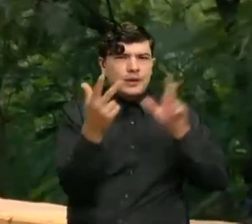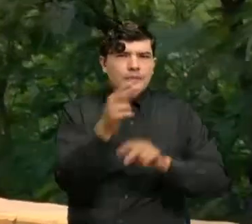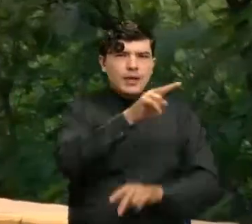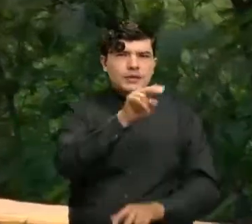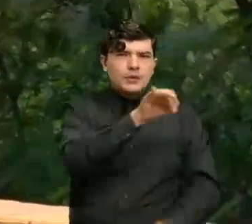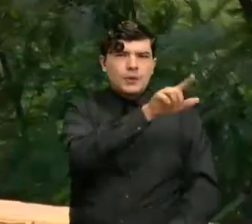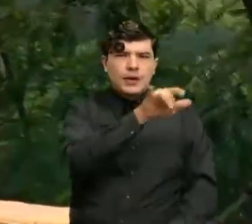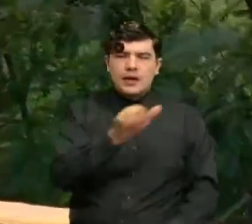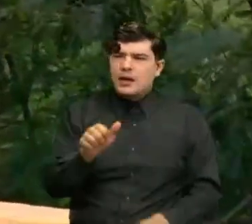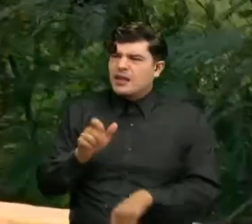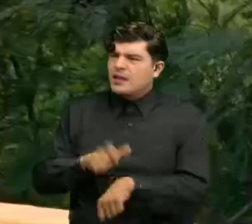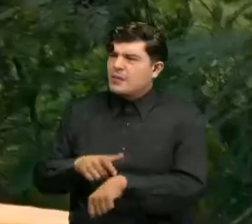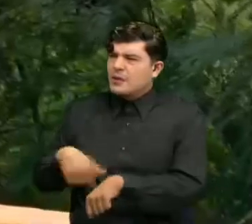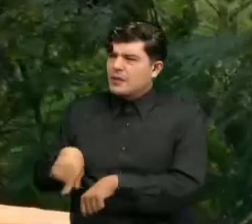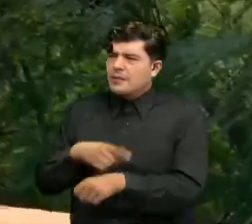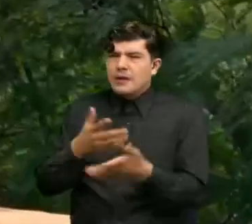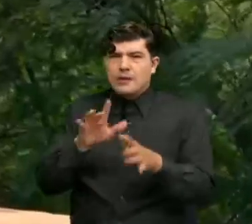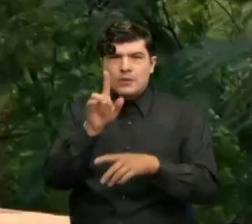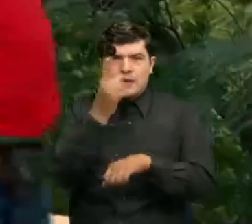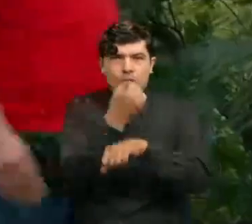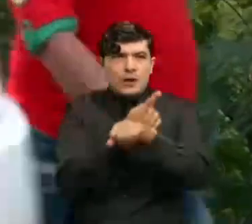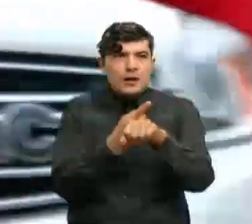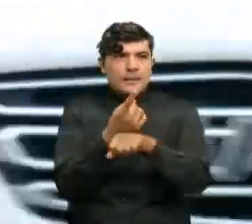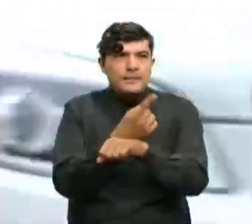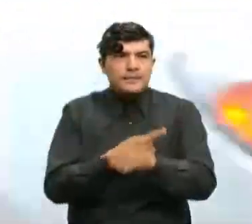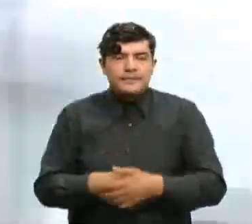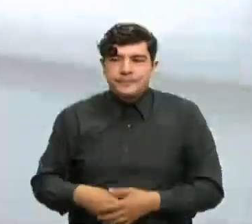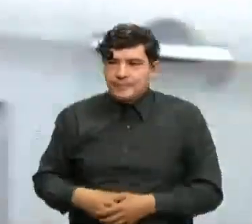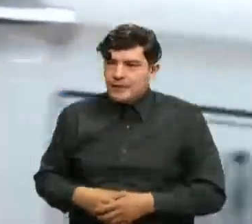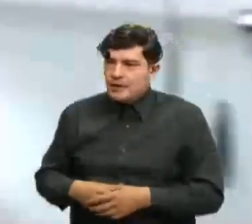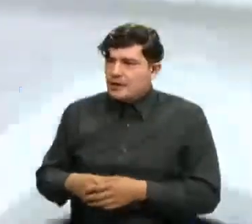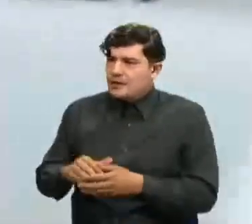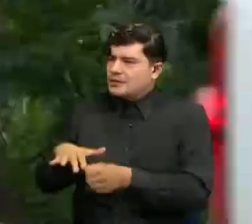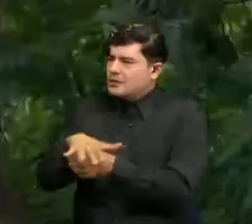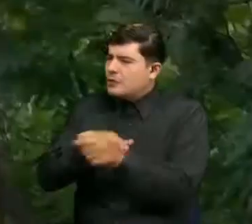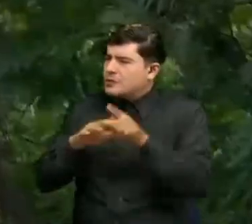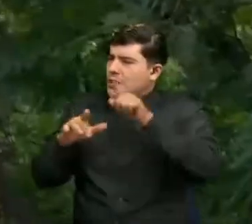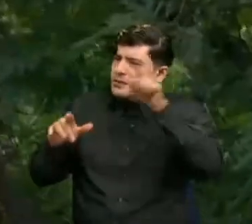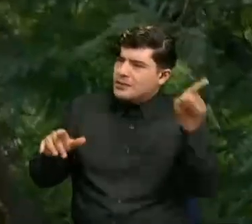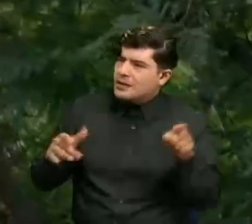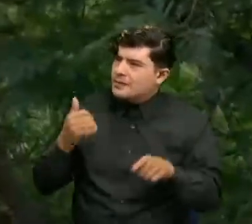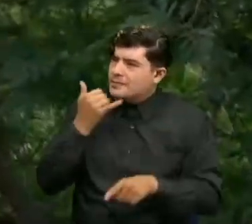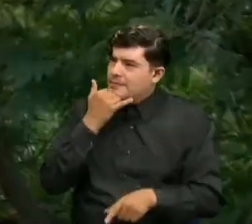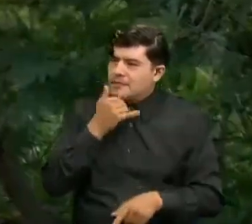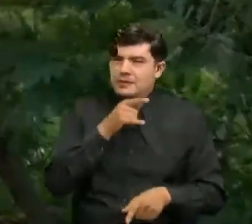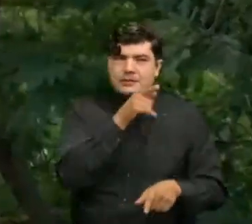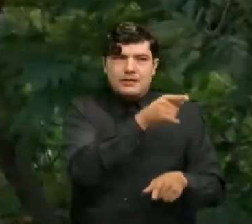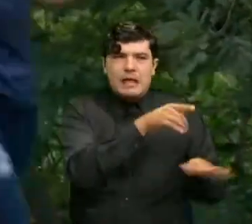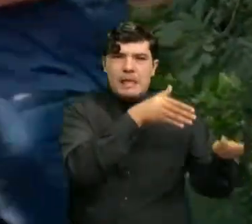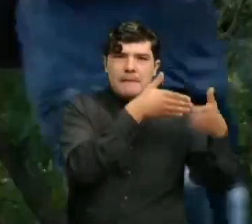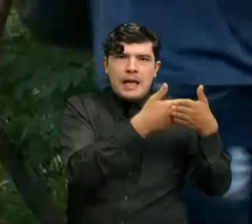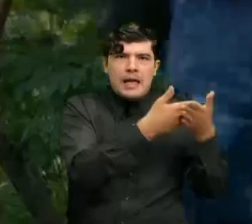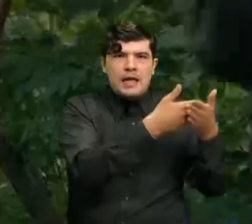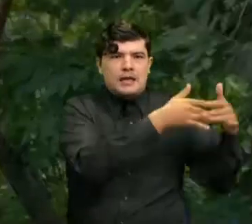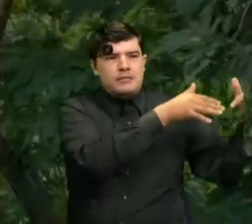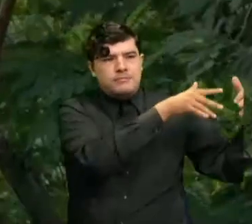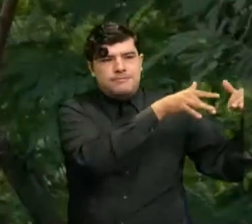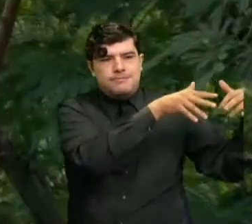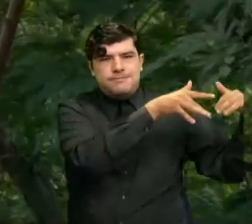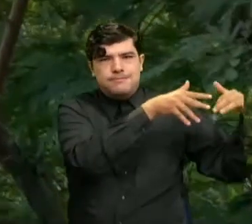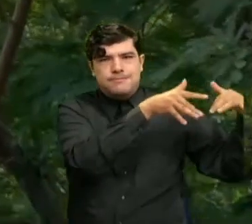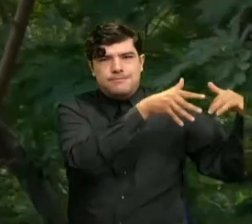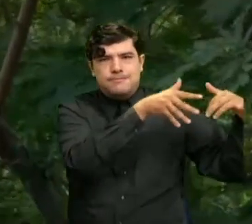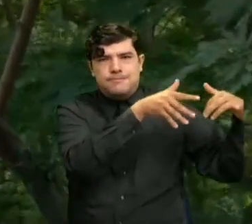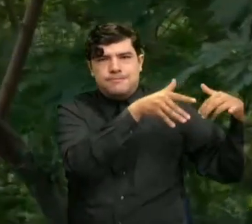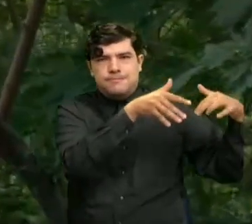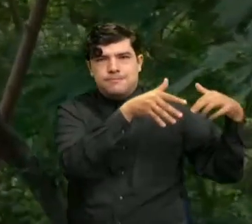horas cuánto puede ser eso? Pues hay una hora. ¿Cómo está la situación allí? No, pues eso están cerrando también, de para acá cerrando toda